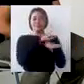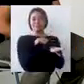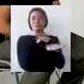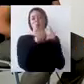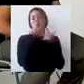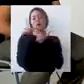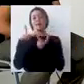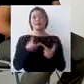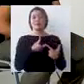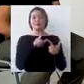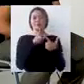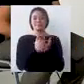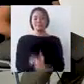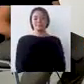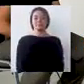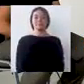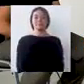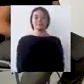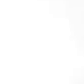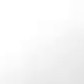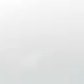aquí en la Cueva de Letras.